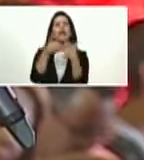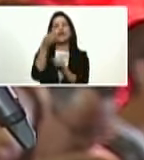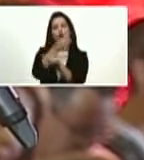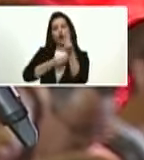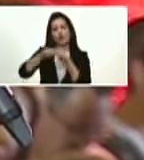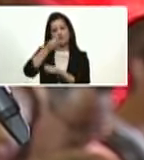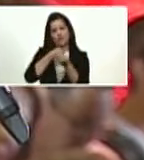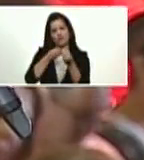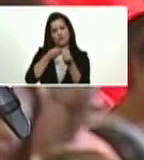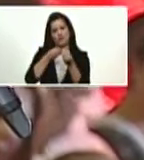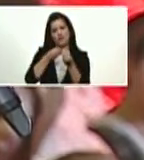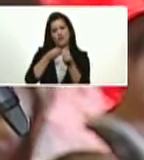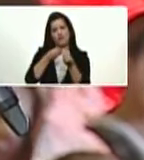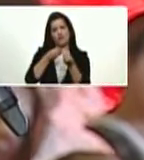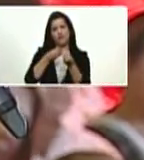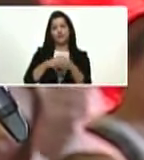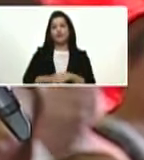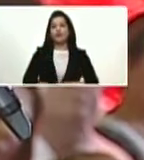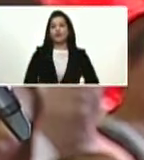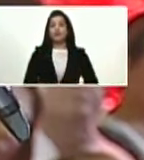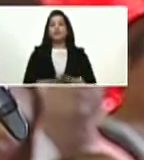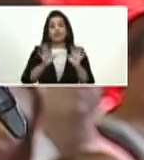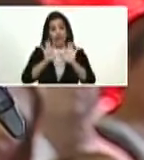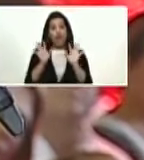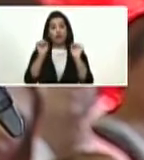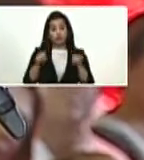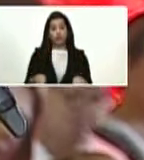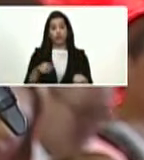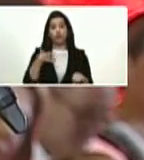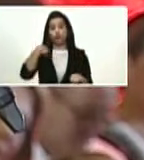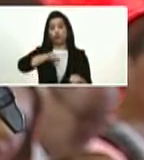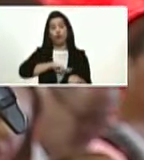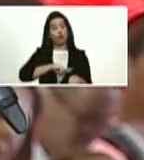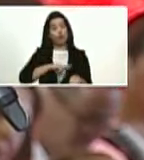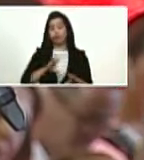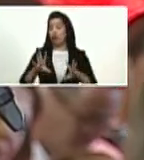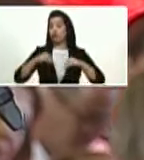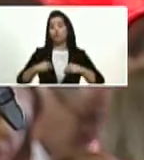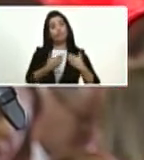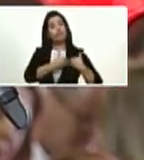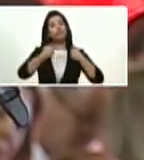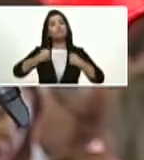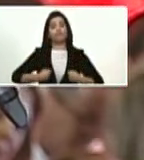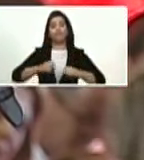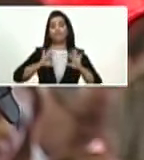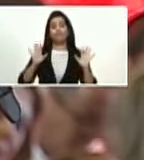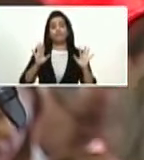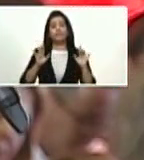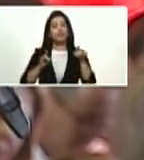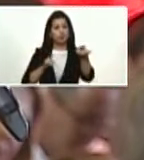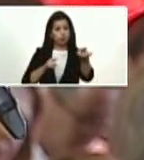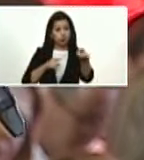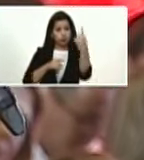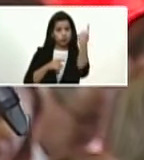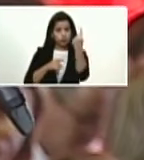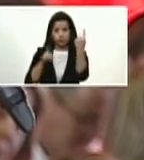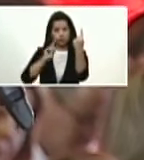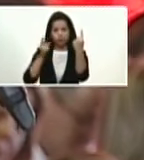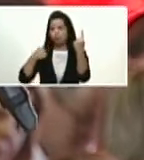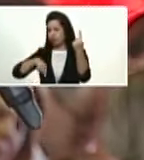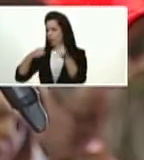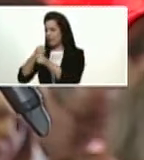Y estamos de frente, en pie de lucha, y queremos que sepa que cuenta con la